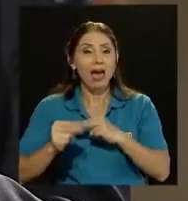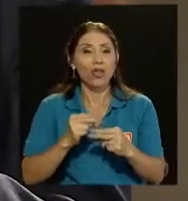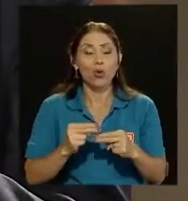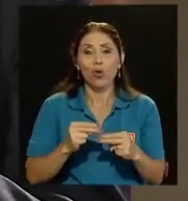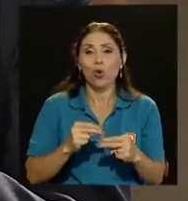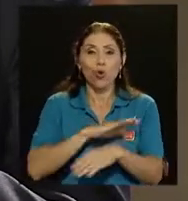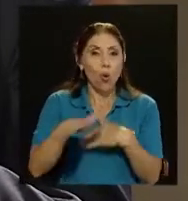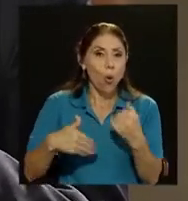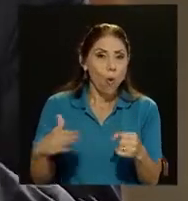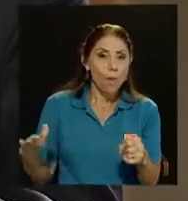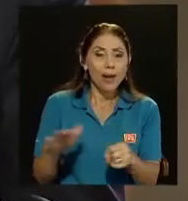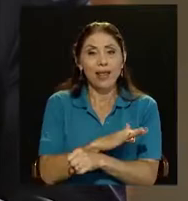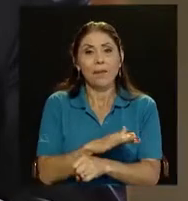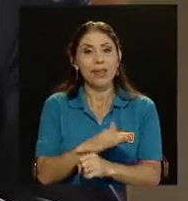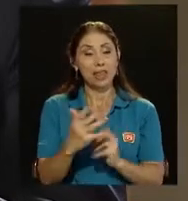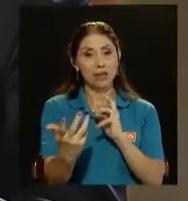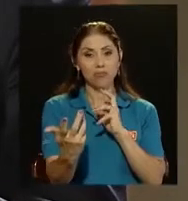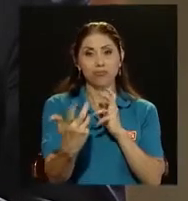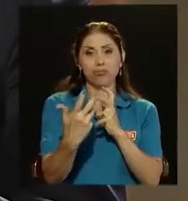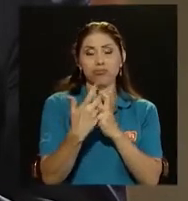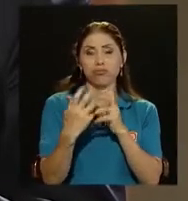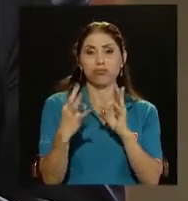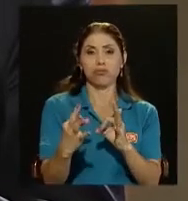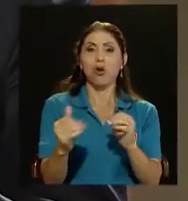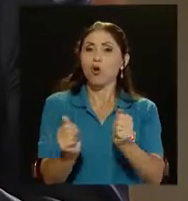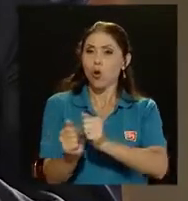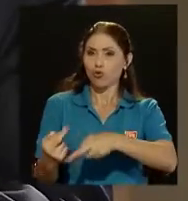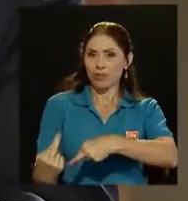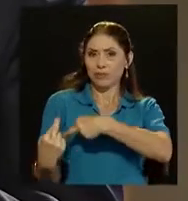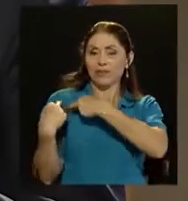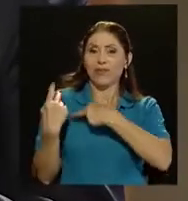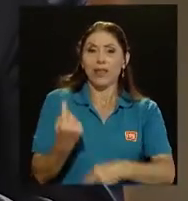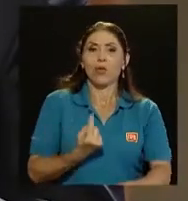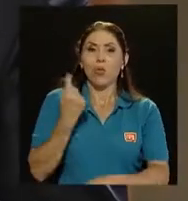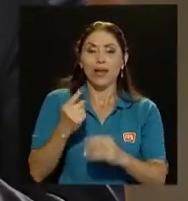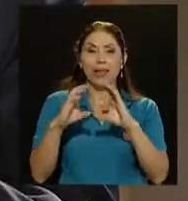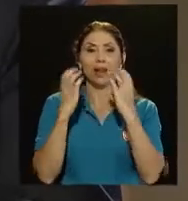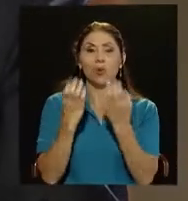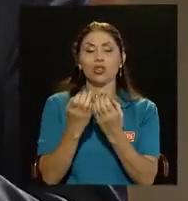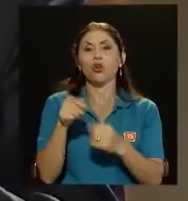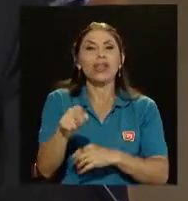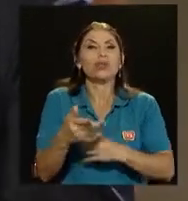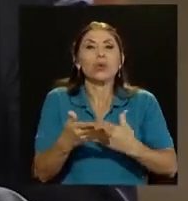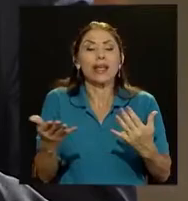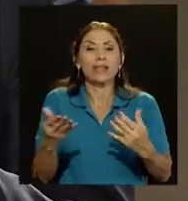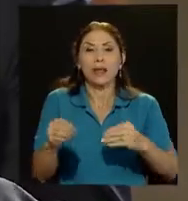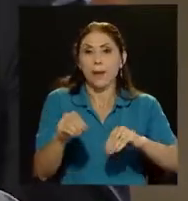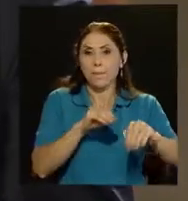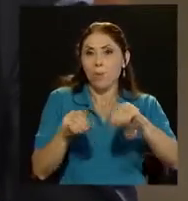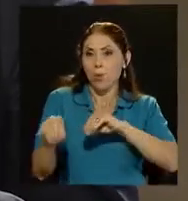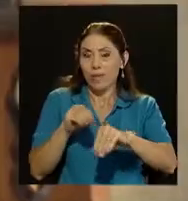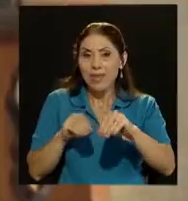armonizado, con responsabilidad única de la Comisión, y esas libertades son el movimiento de capital,